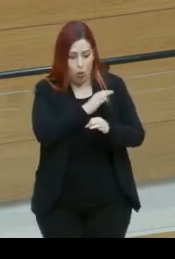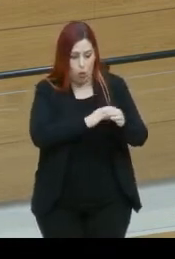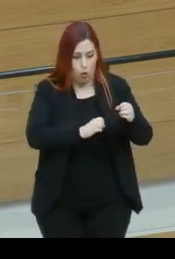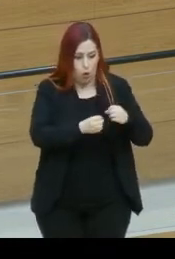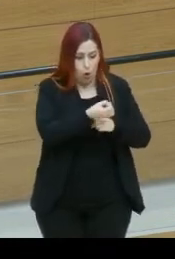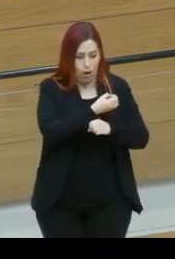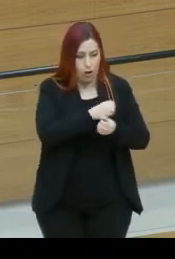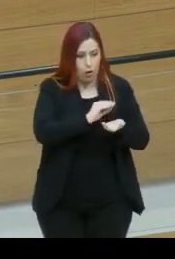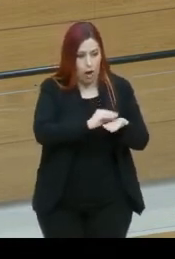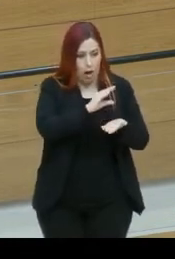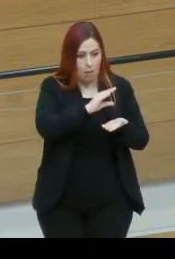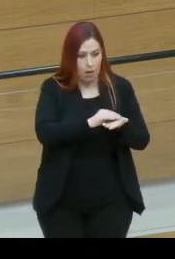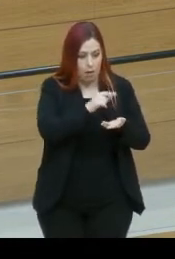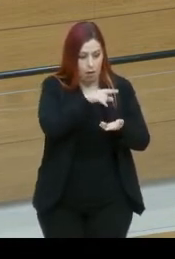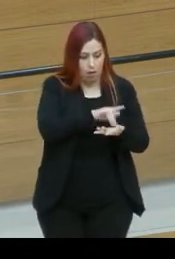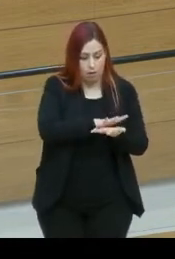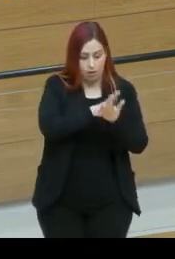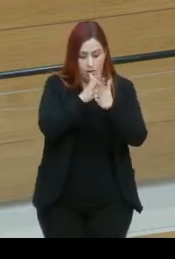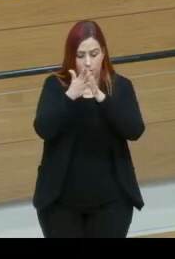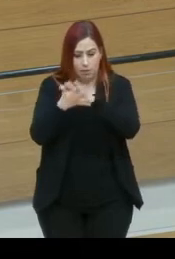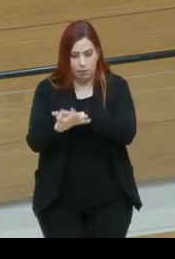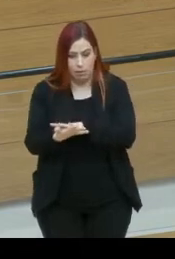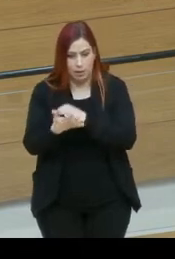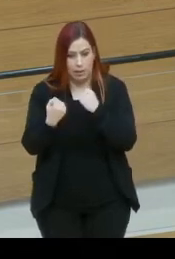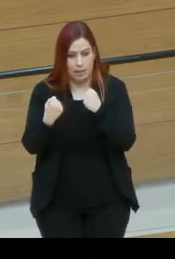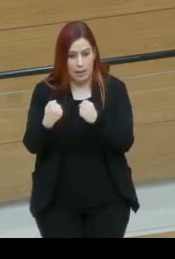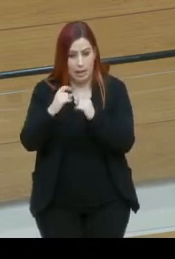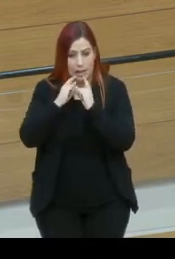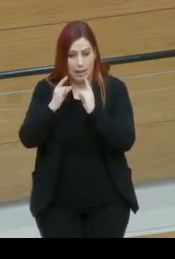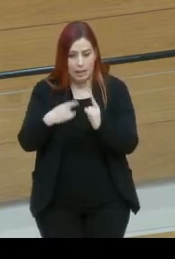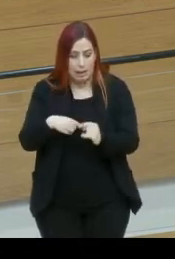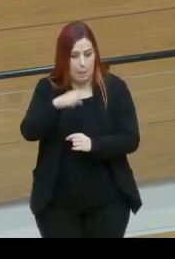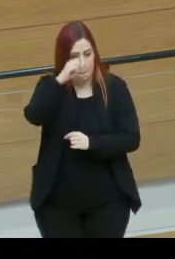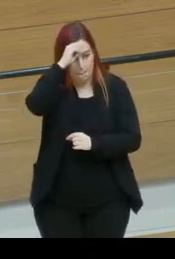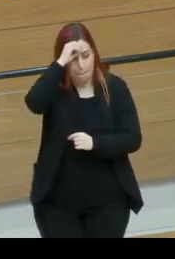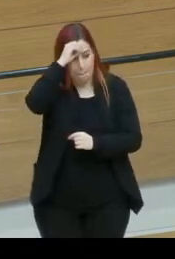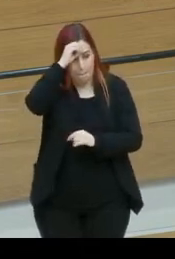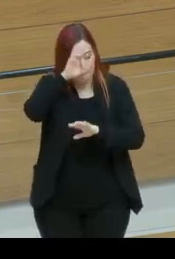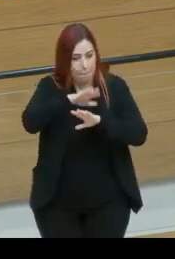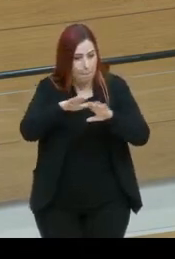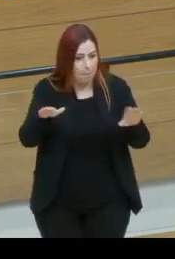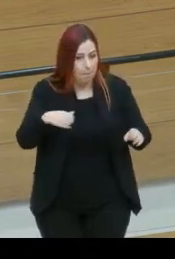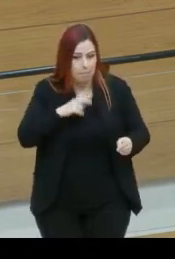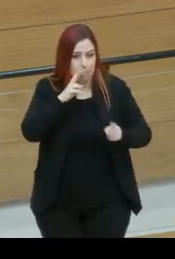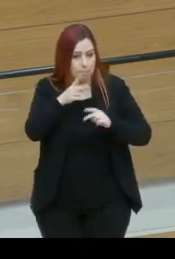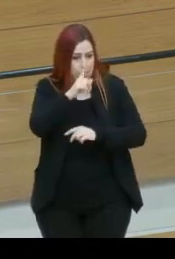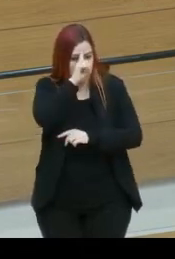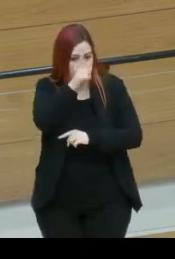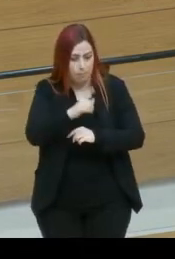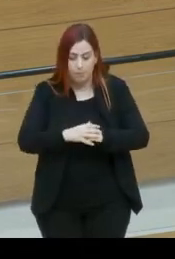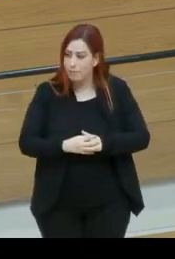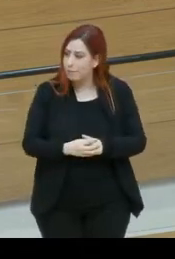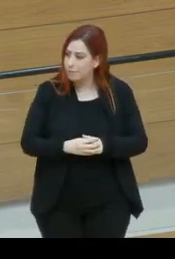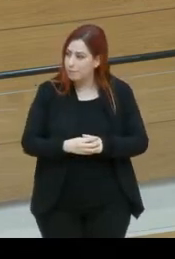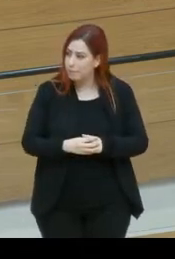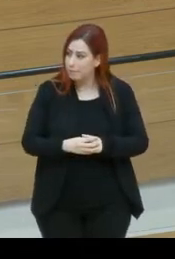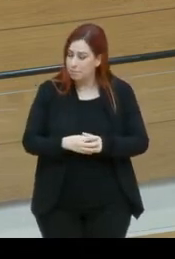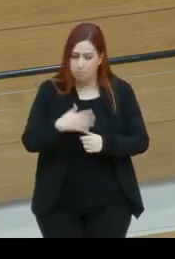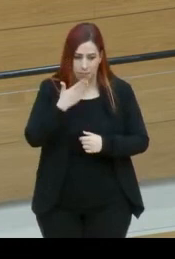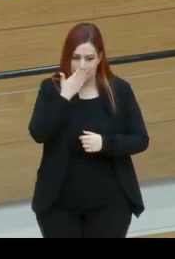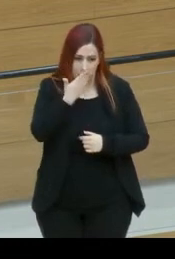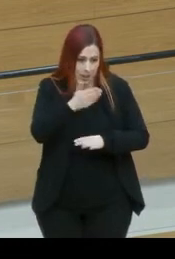almidón en una energía eléctrica. No sabría cómo. La verdad que no